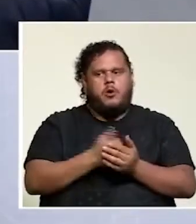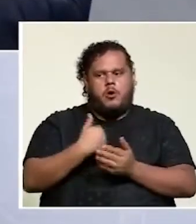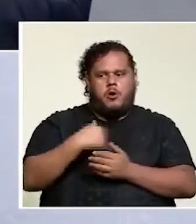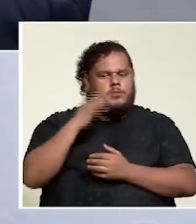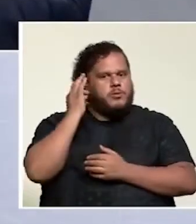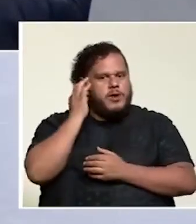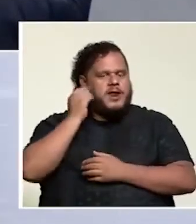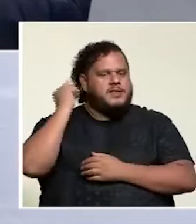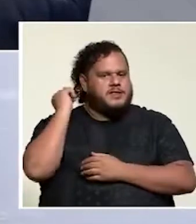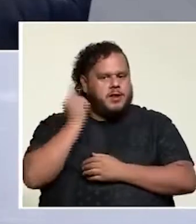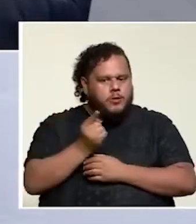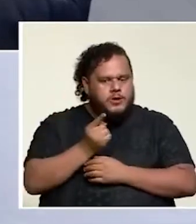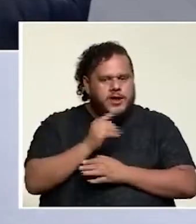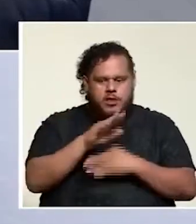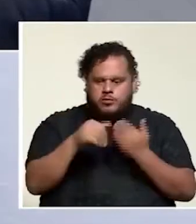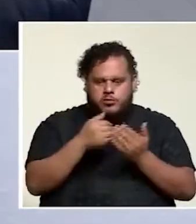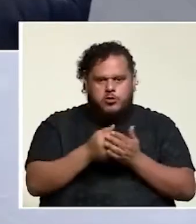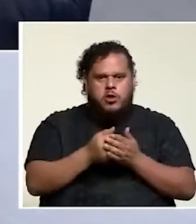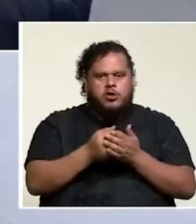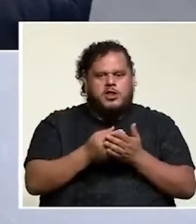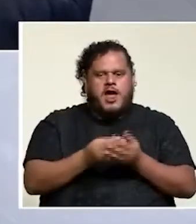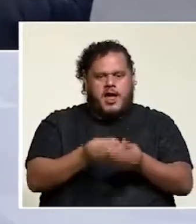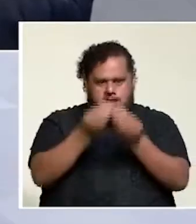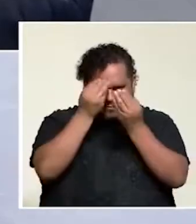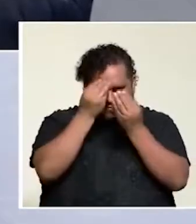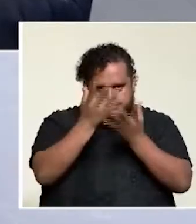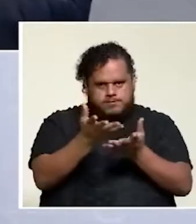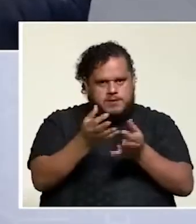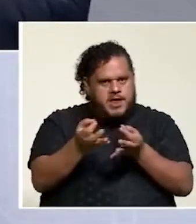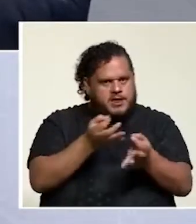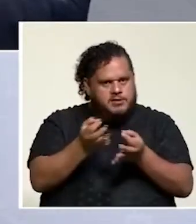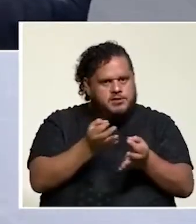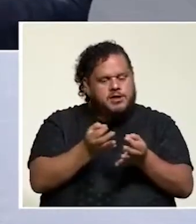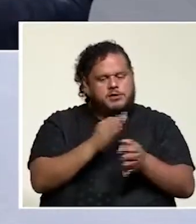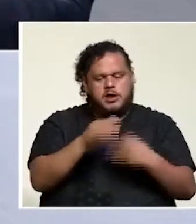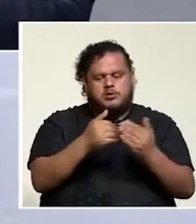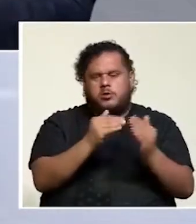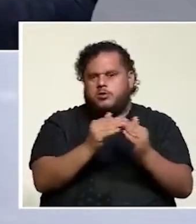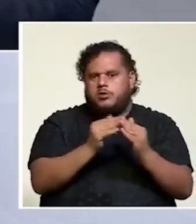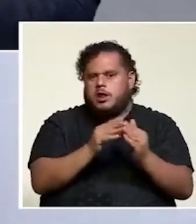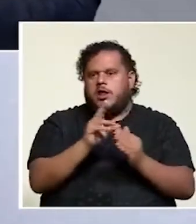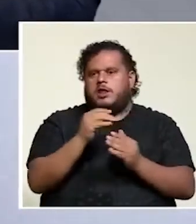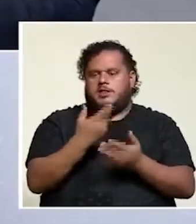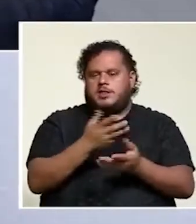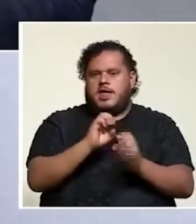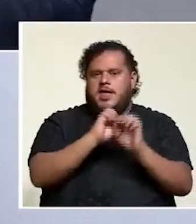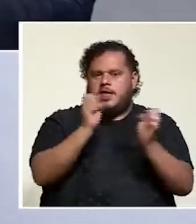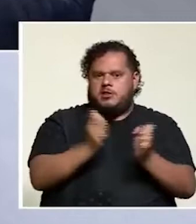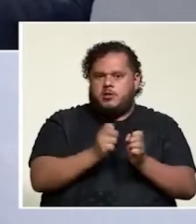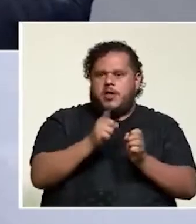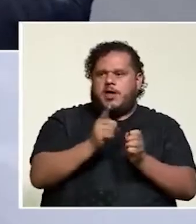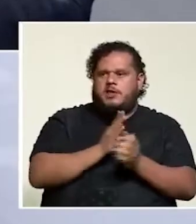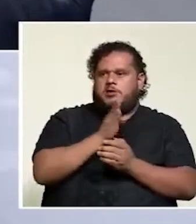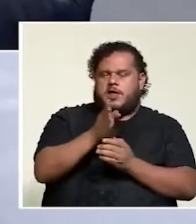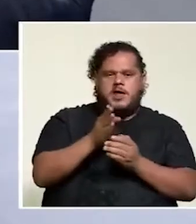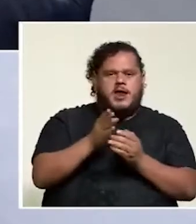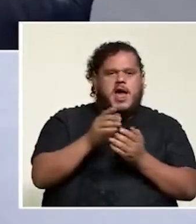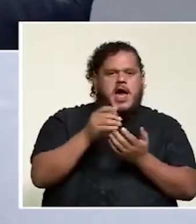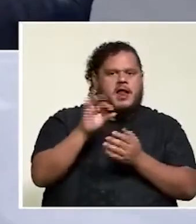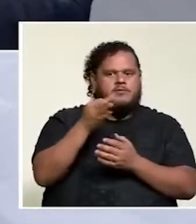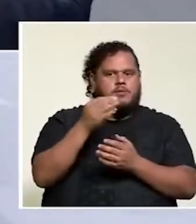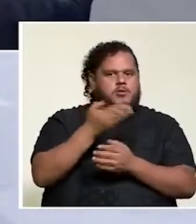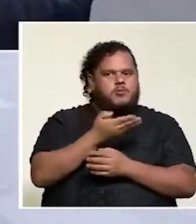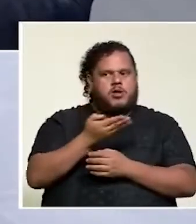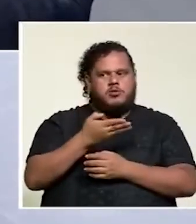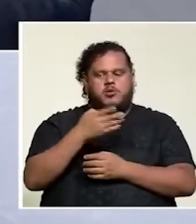están obligadas y obligados a rendir cuentas ante la ciudadanía, se escudan solamente en esta técnica de acudir a los medios para cuando se trata de malas